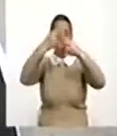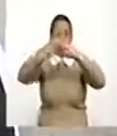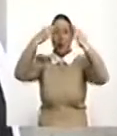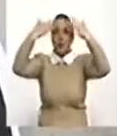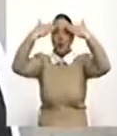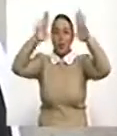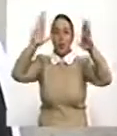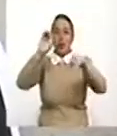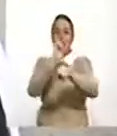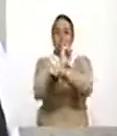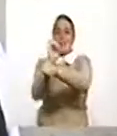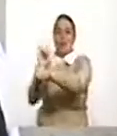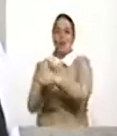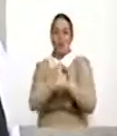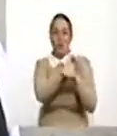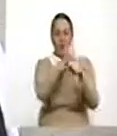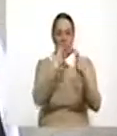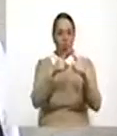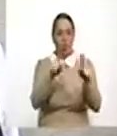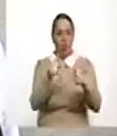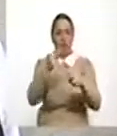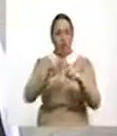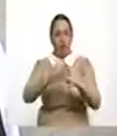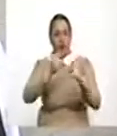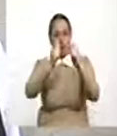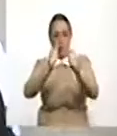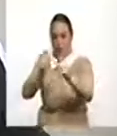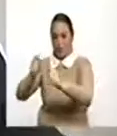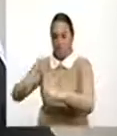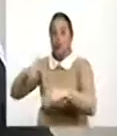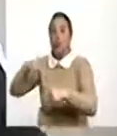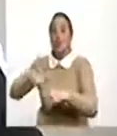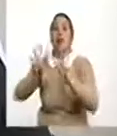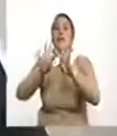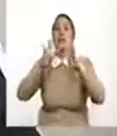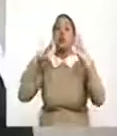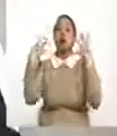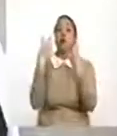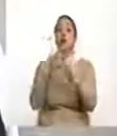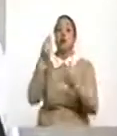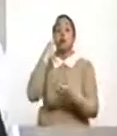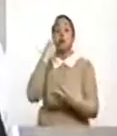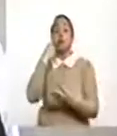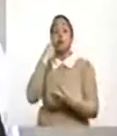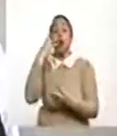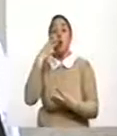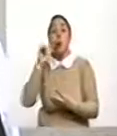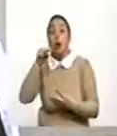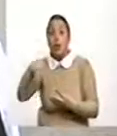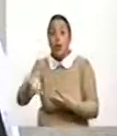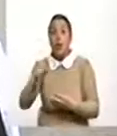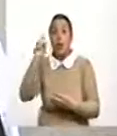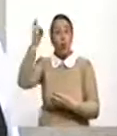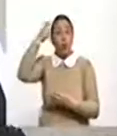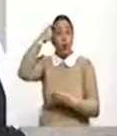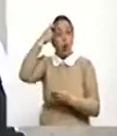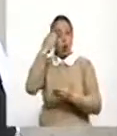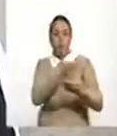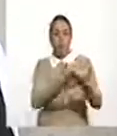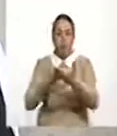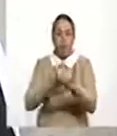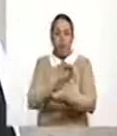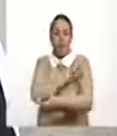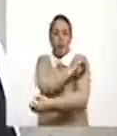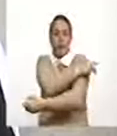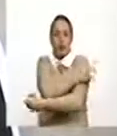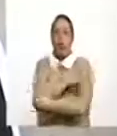democráticas colombianas. Y cuando este Congreso, senador Roosevelt, está diciendo que el Estado colombiano era paramilitar, pues está